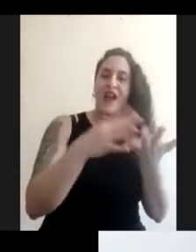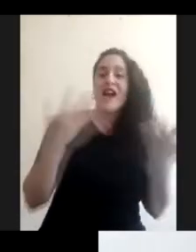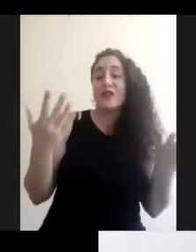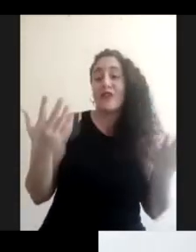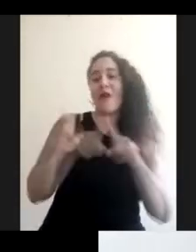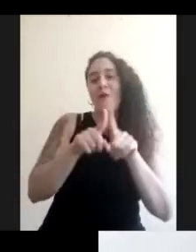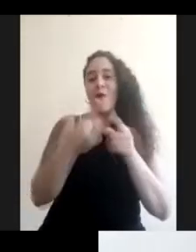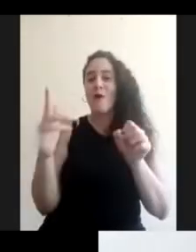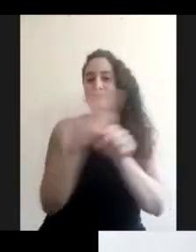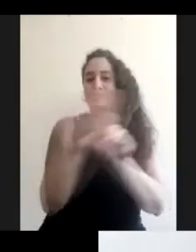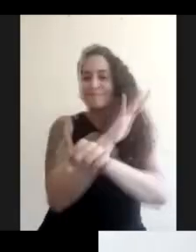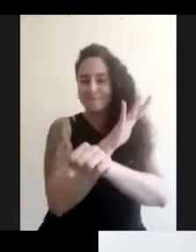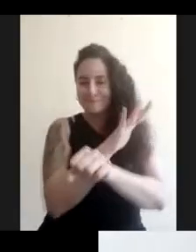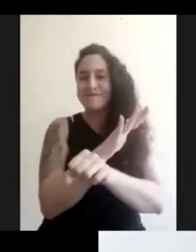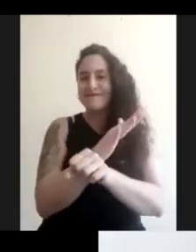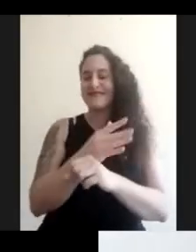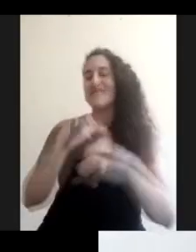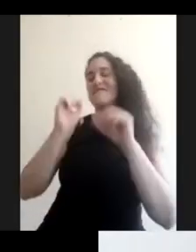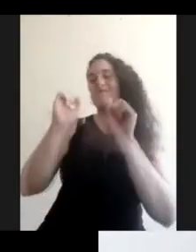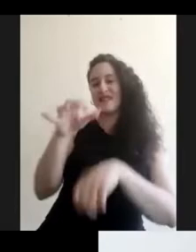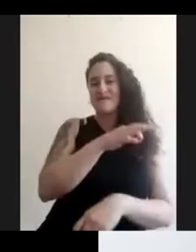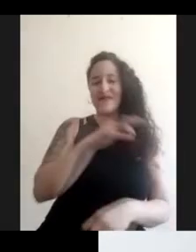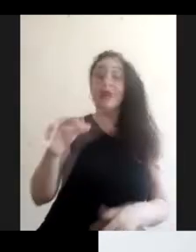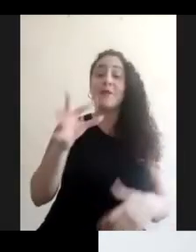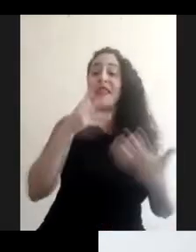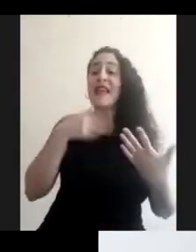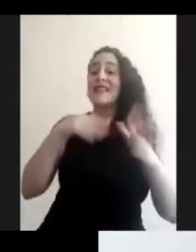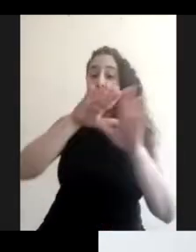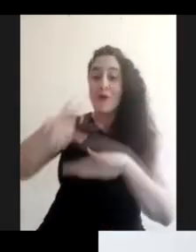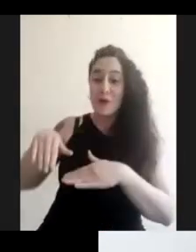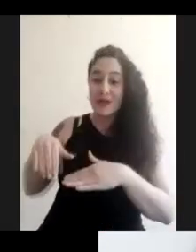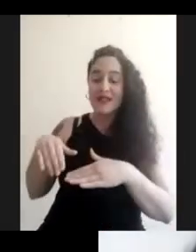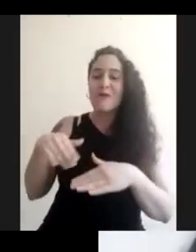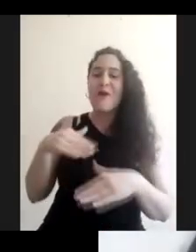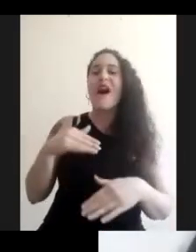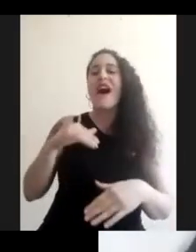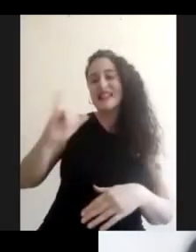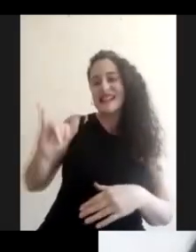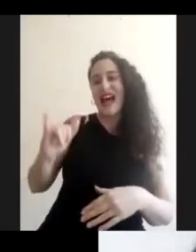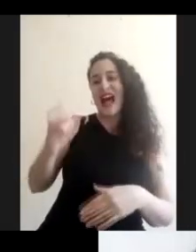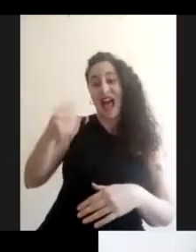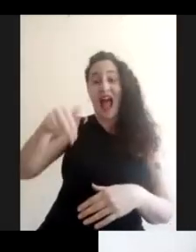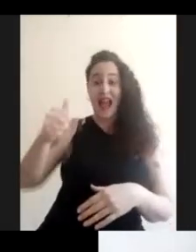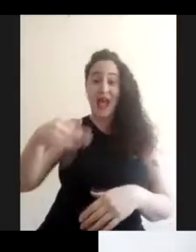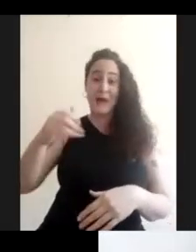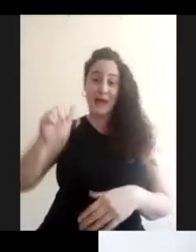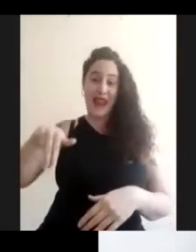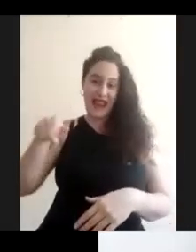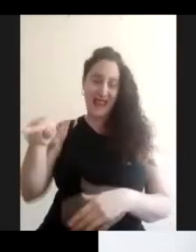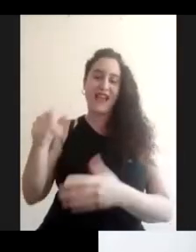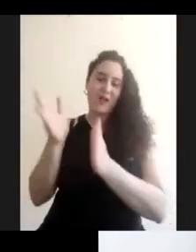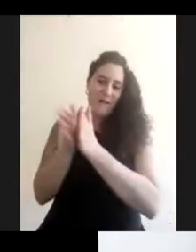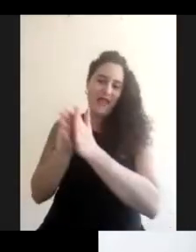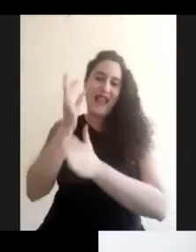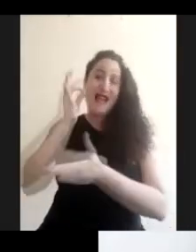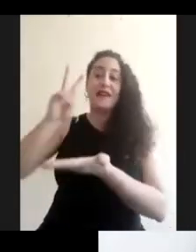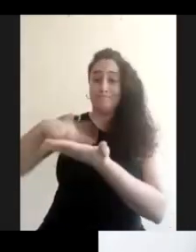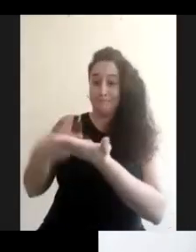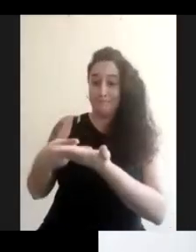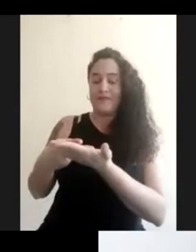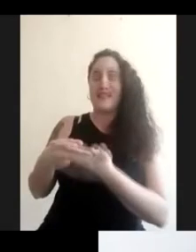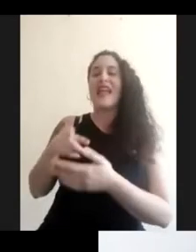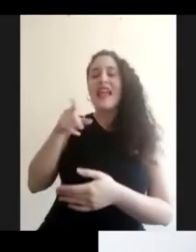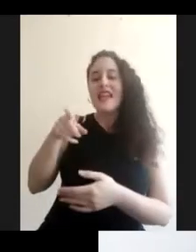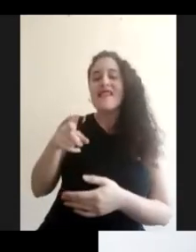tapadera. Perfecto. Y ahora ya por último, tenemos a Ana Belén, que es Ilse, que ahora va